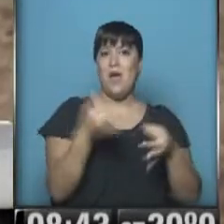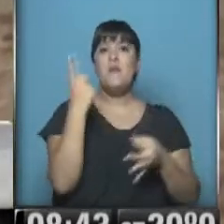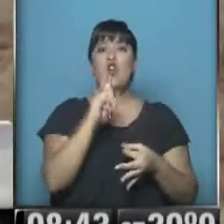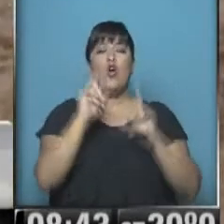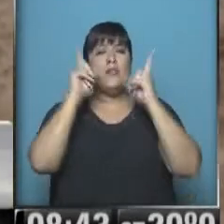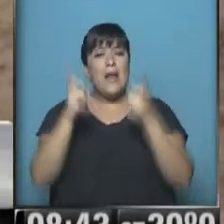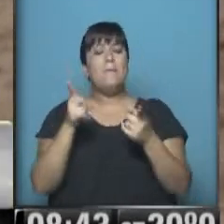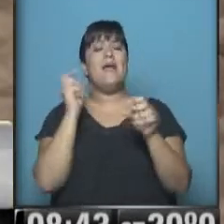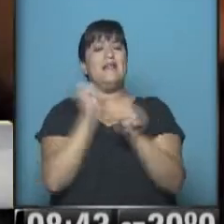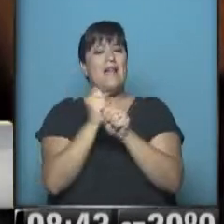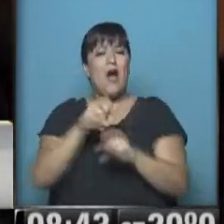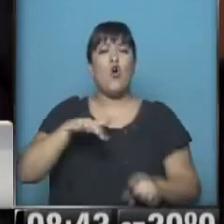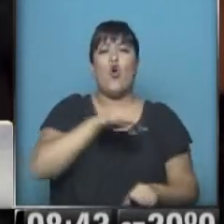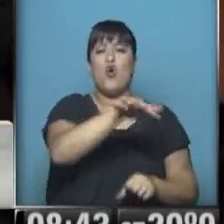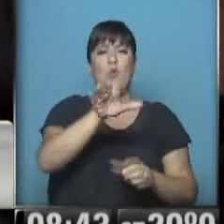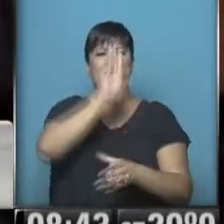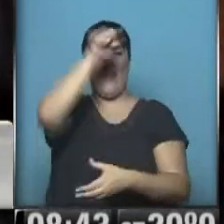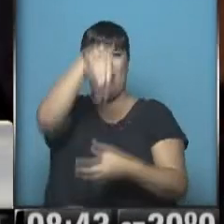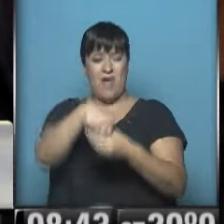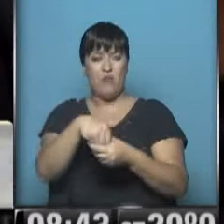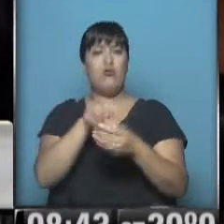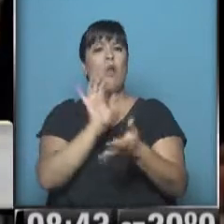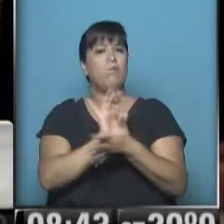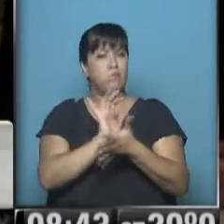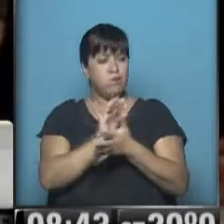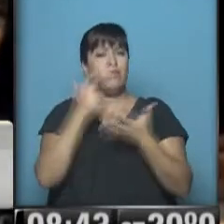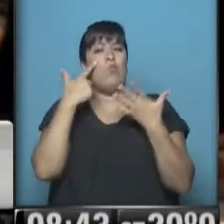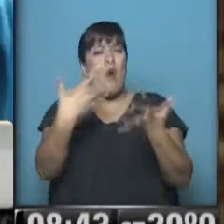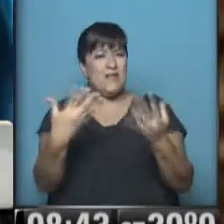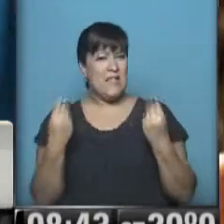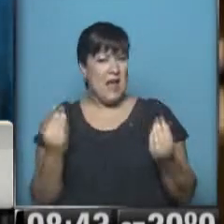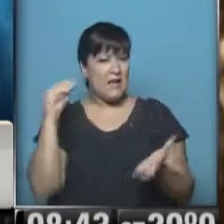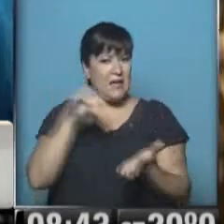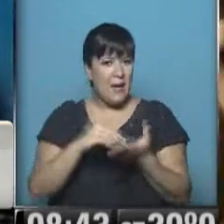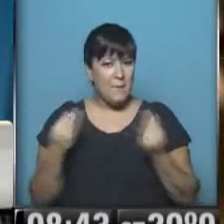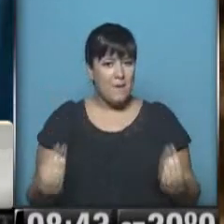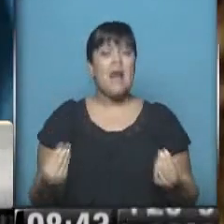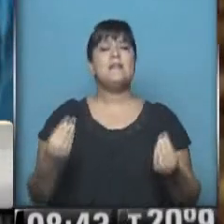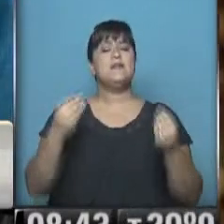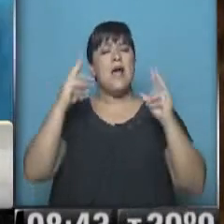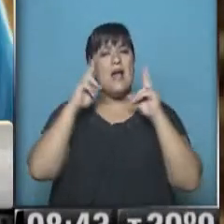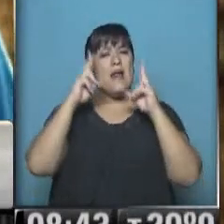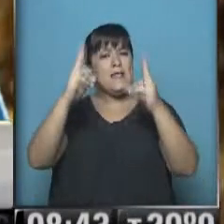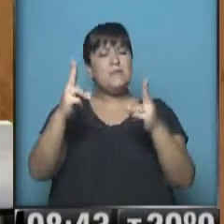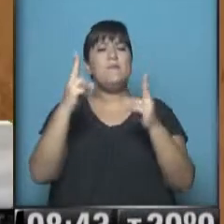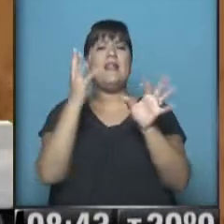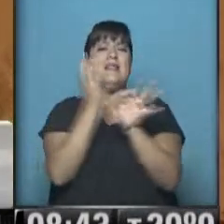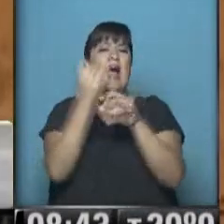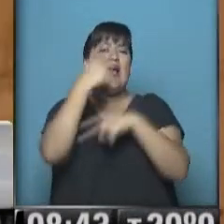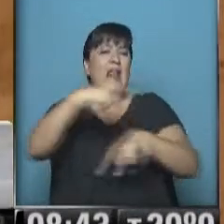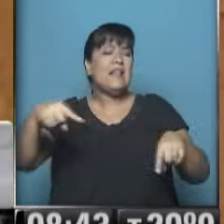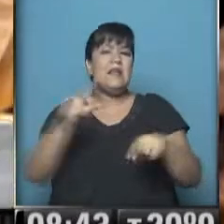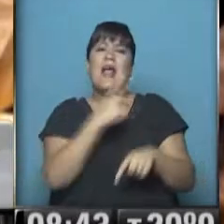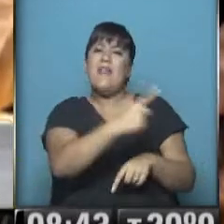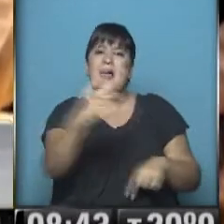de comunidad. ¿Qué más refleja? Que se respetan las características de cada pueblo,